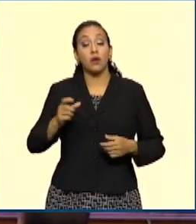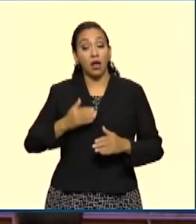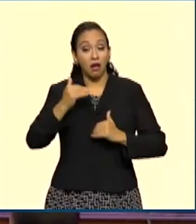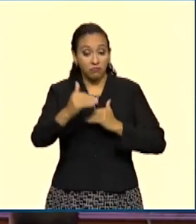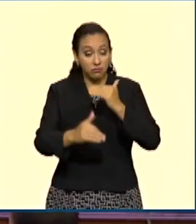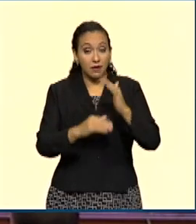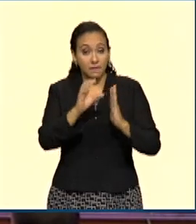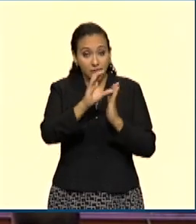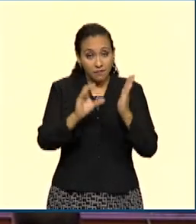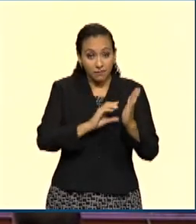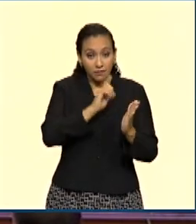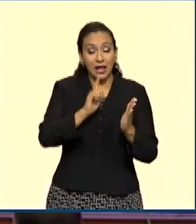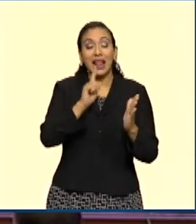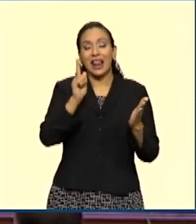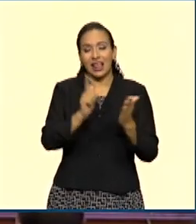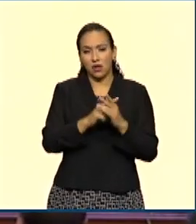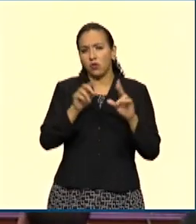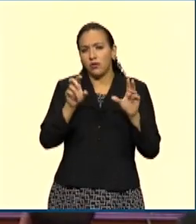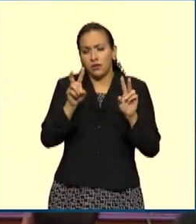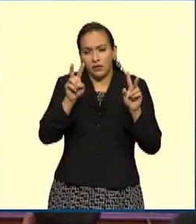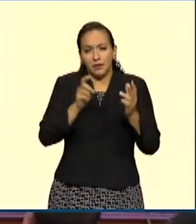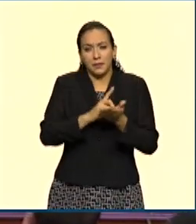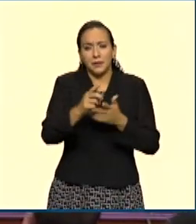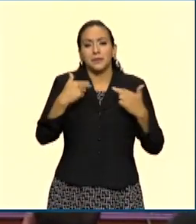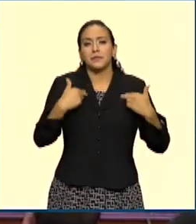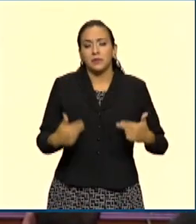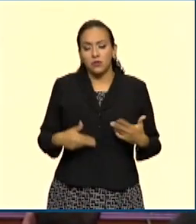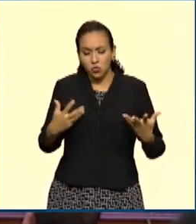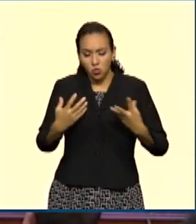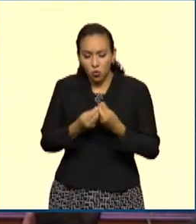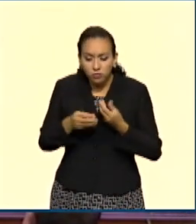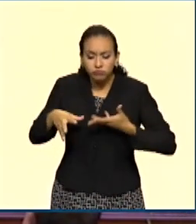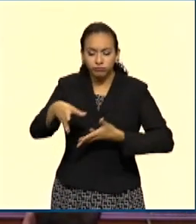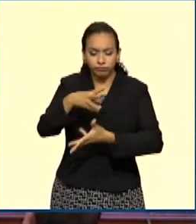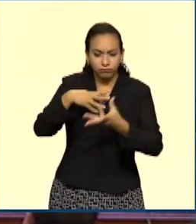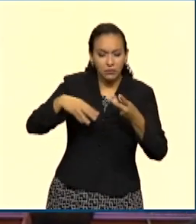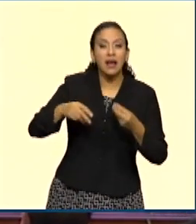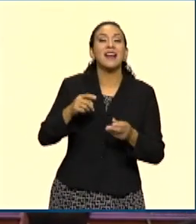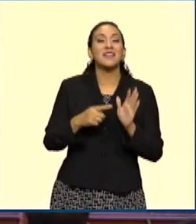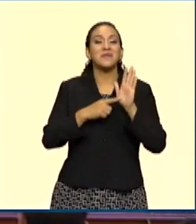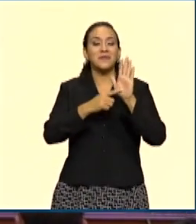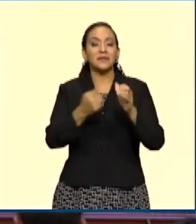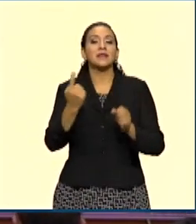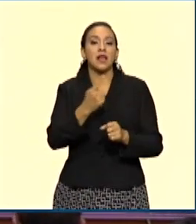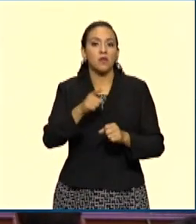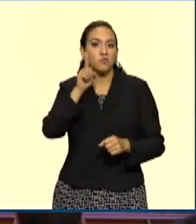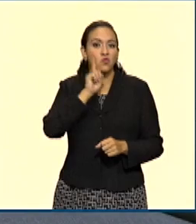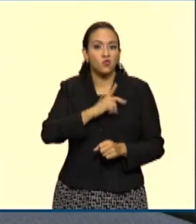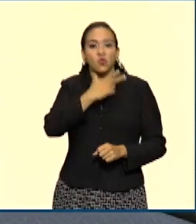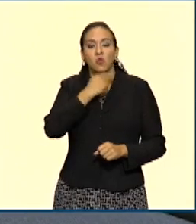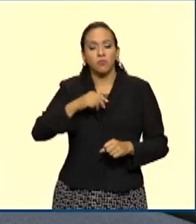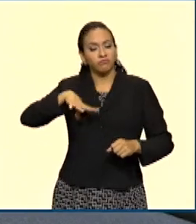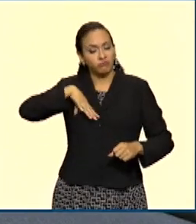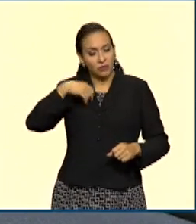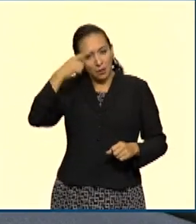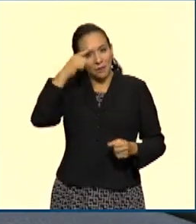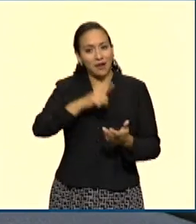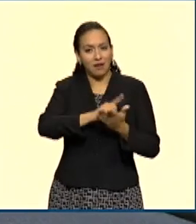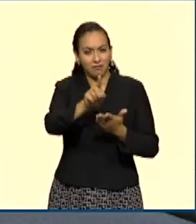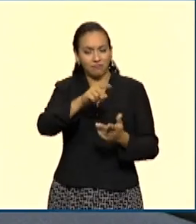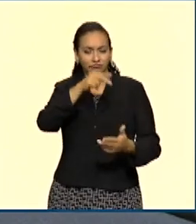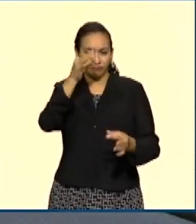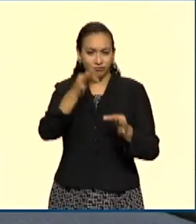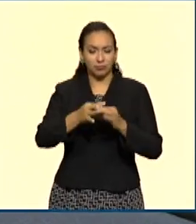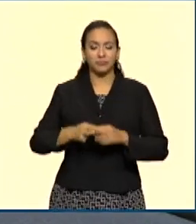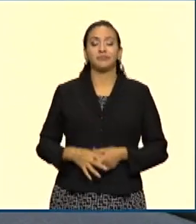en México en materia de derechos humanos son fruto de una lucha permanente de las y los ciudadanos. La magistrada